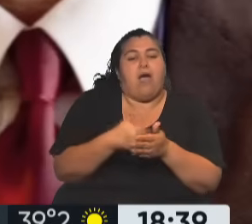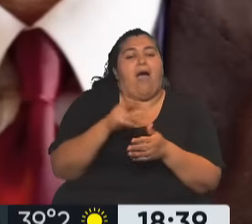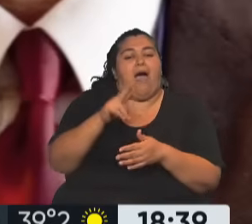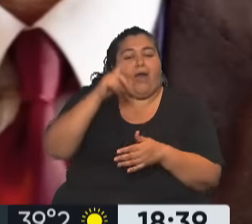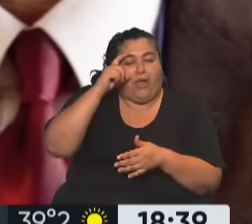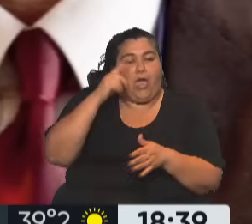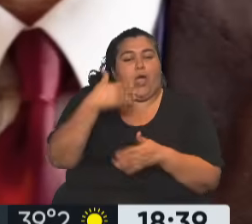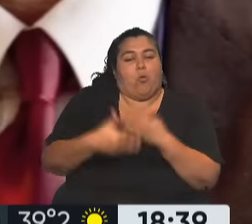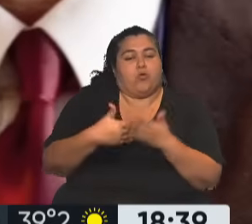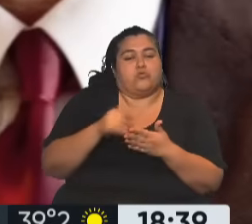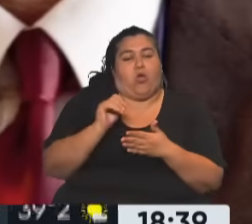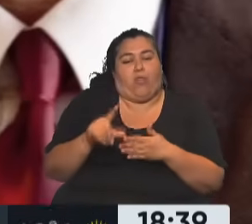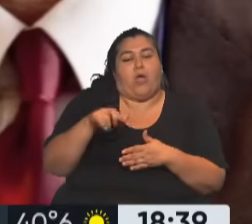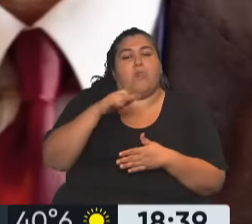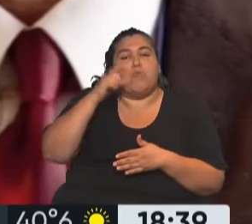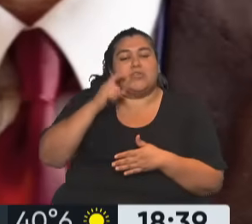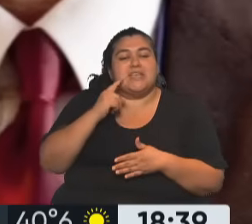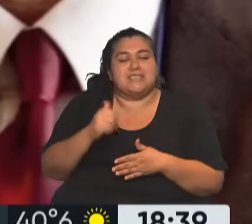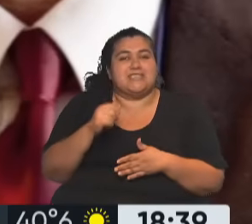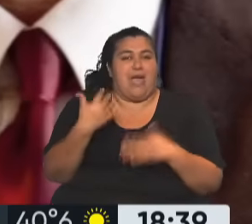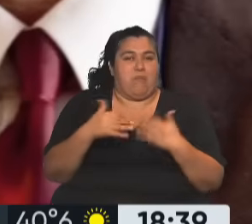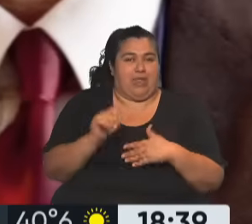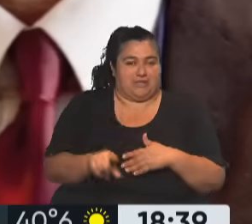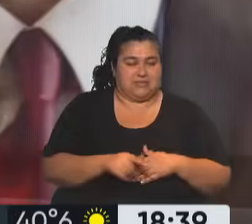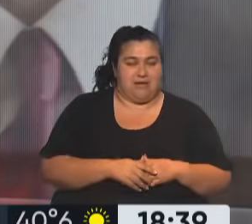reevolución de una potencia emergente.